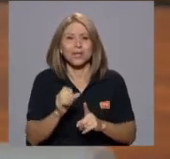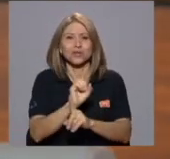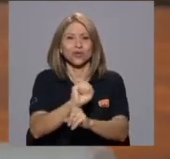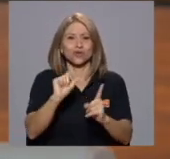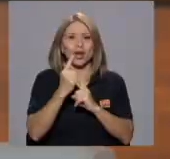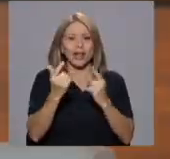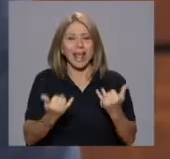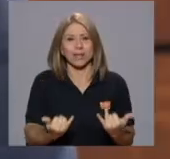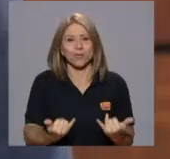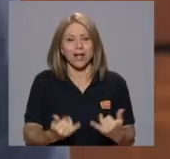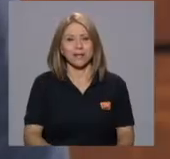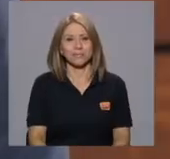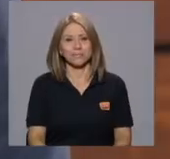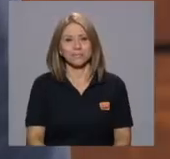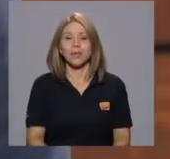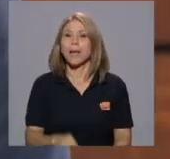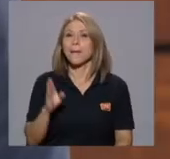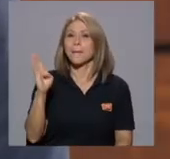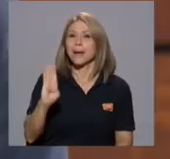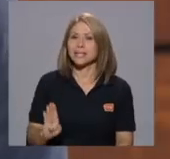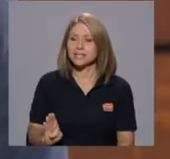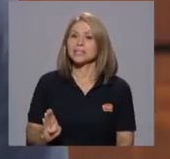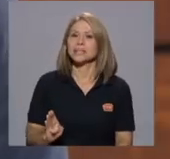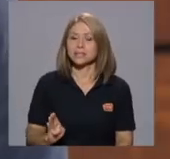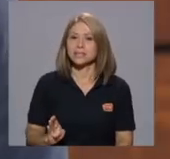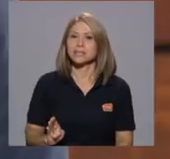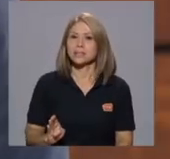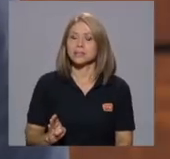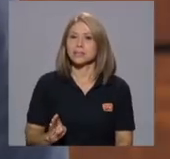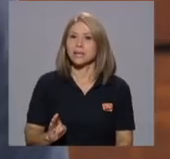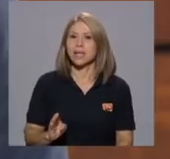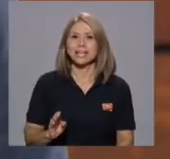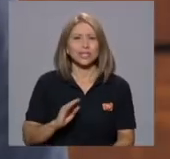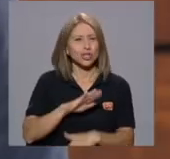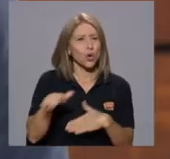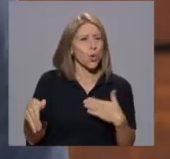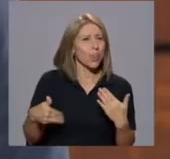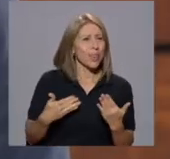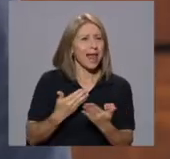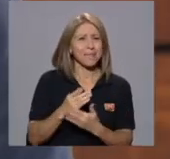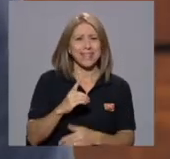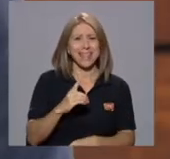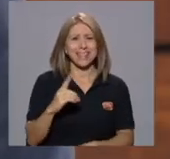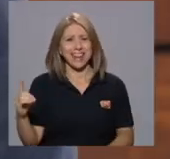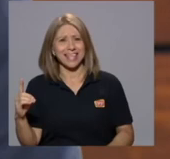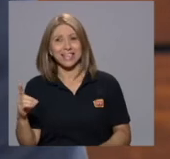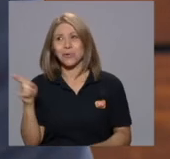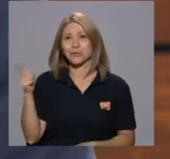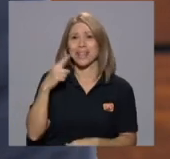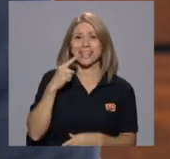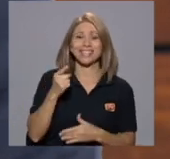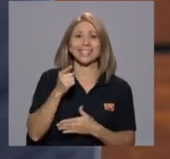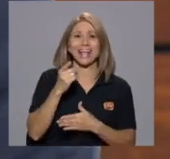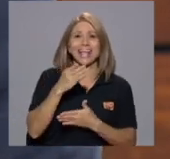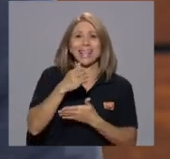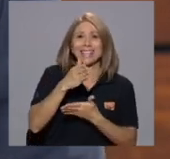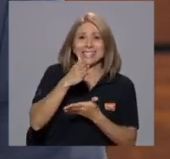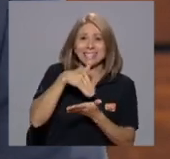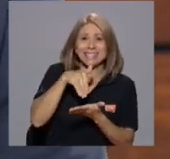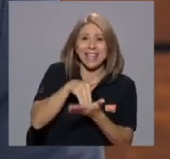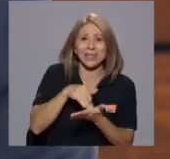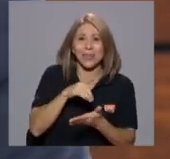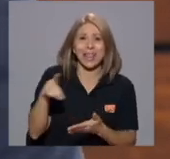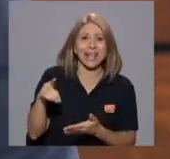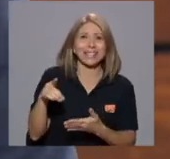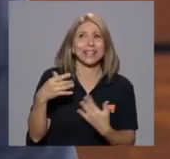sociológica actual. Brasil es totalmente derecha, centro derecha es un piropo para el presidente actual. Nada más quisiera, para